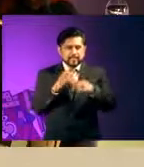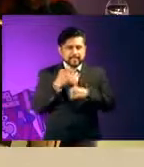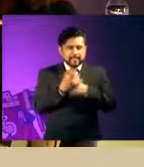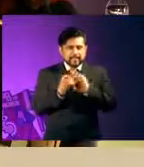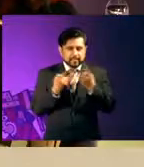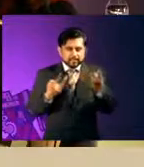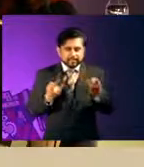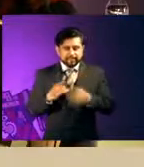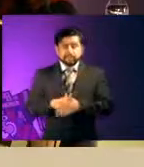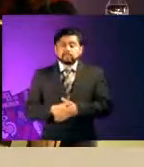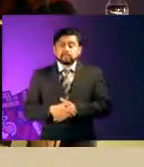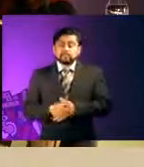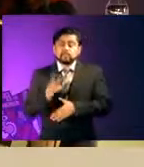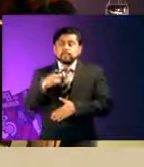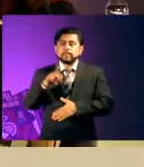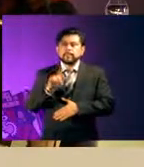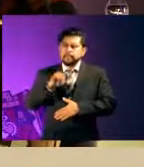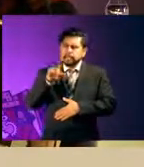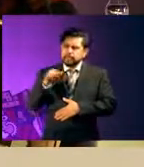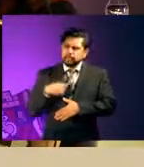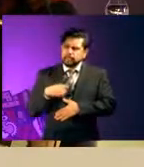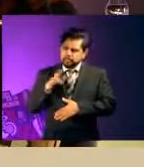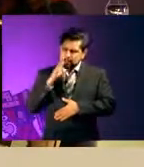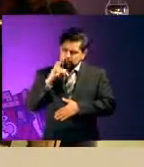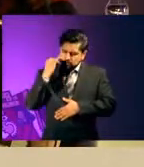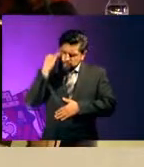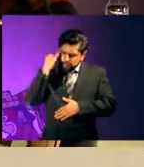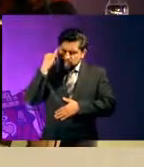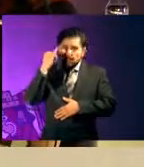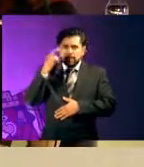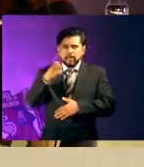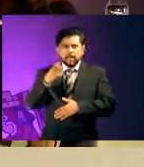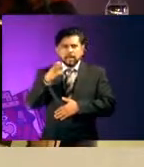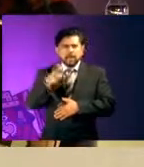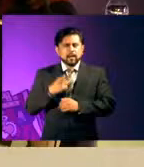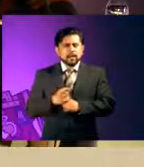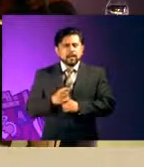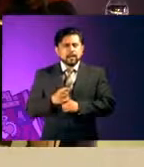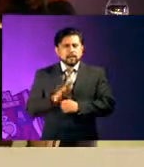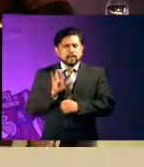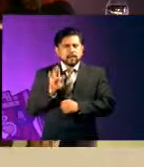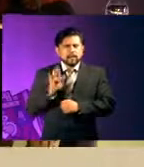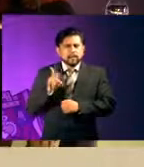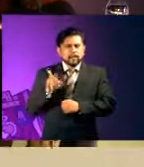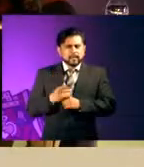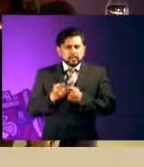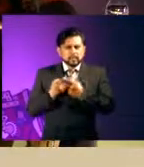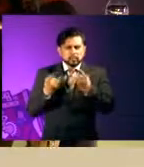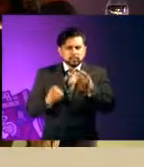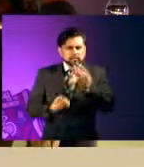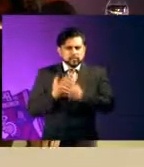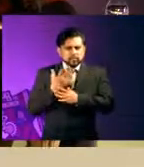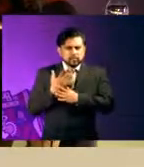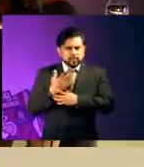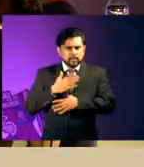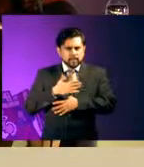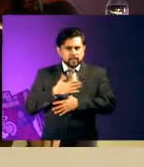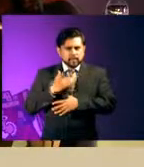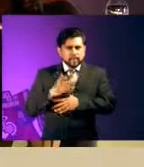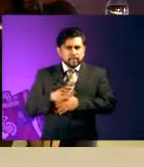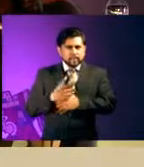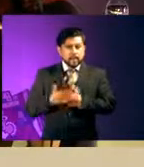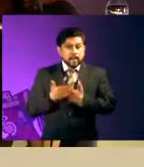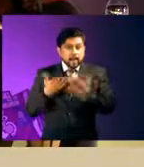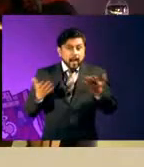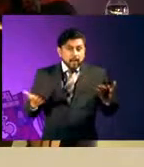vi que podía ser una novela ya en la pandemia y ya en el mito